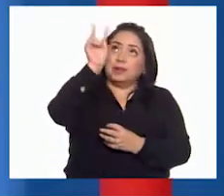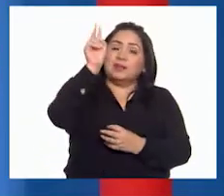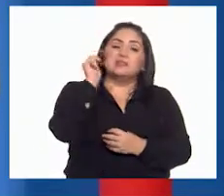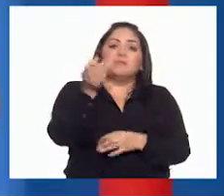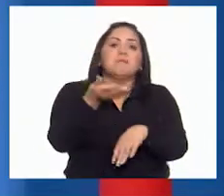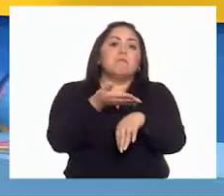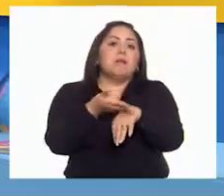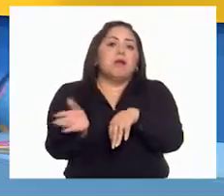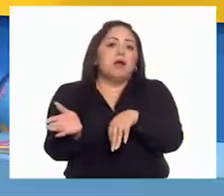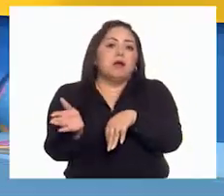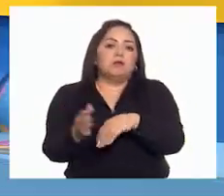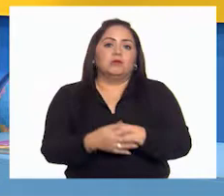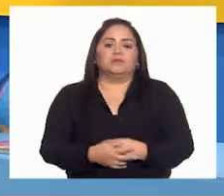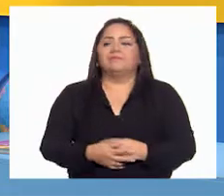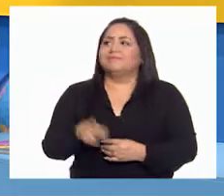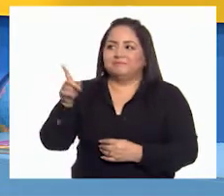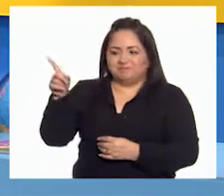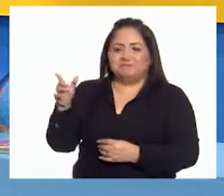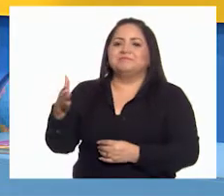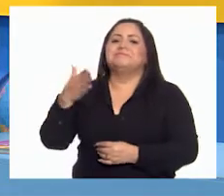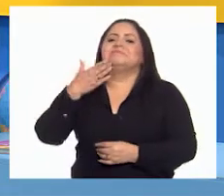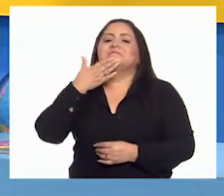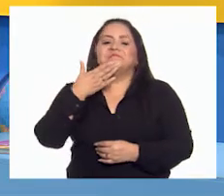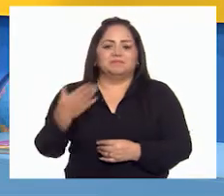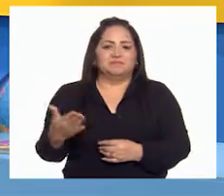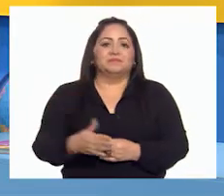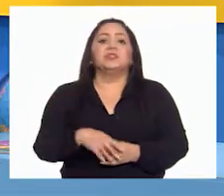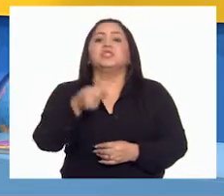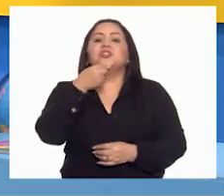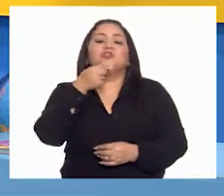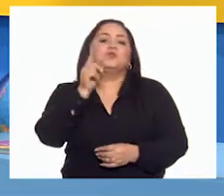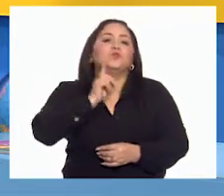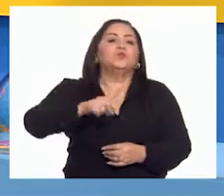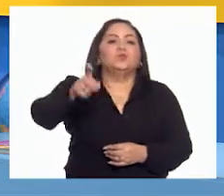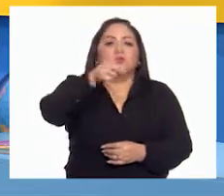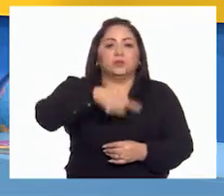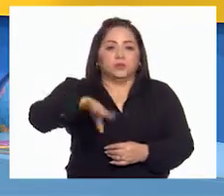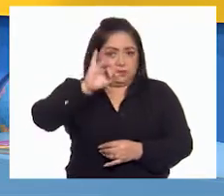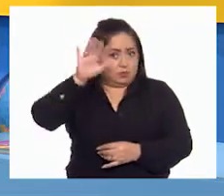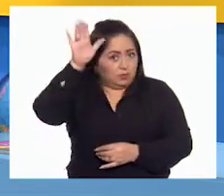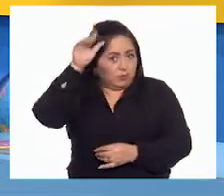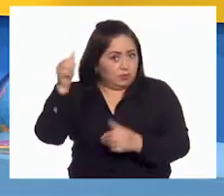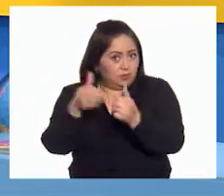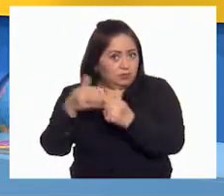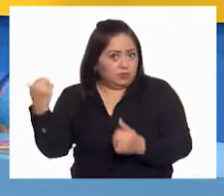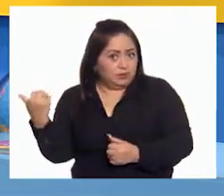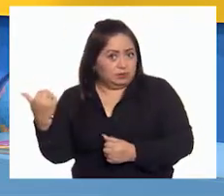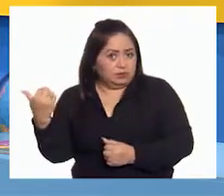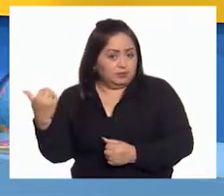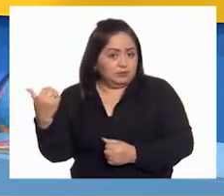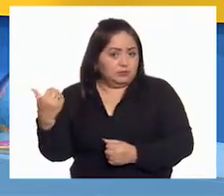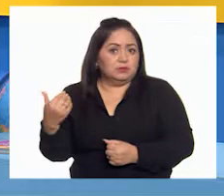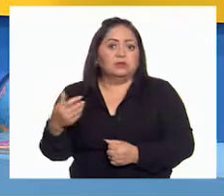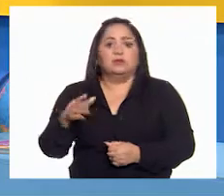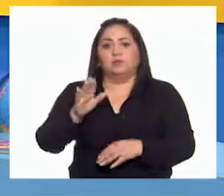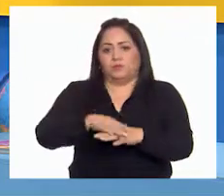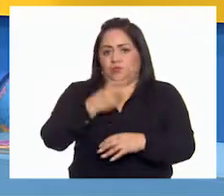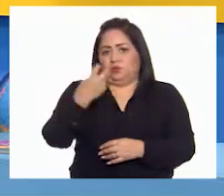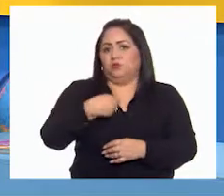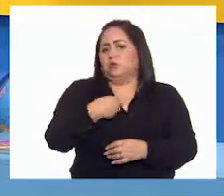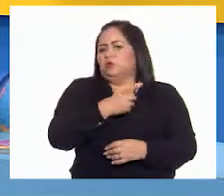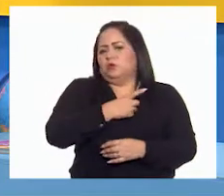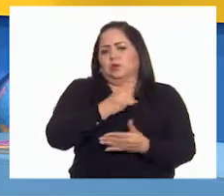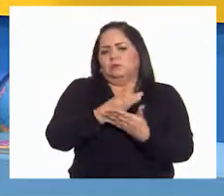blancos. Muy bien, excelente, María. Niñas y niños, ¿están de acuerdo con María? Por mi parte, solo